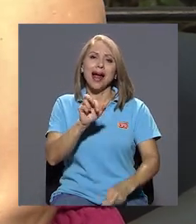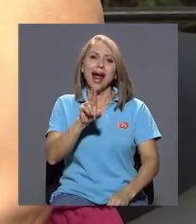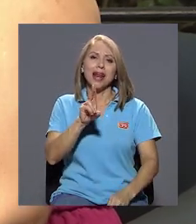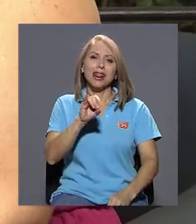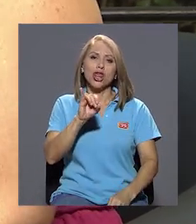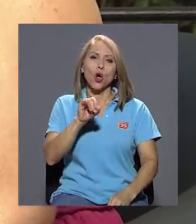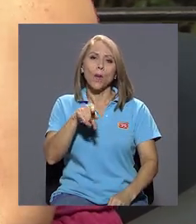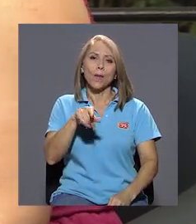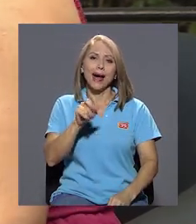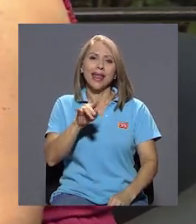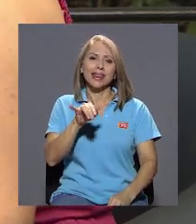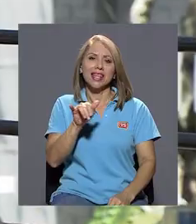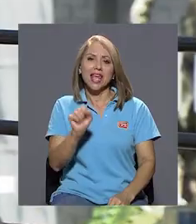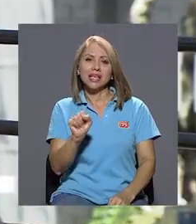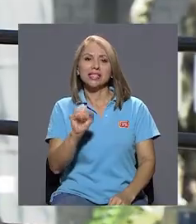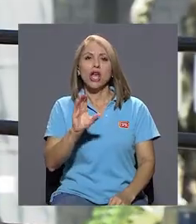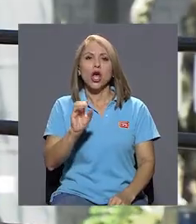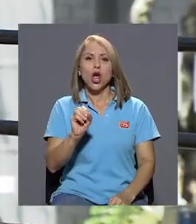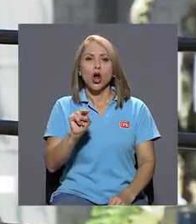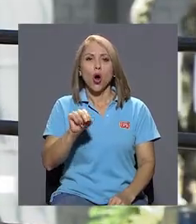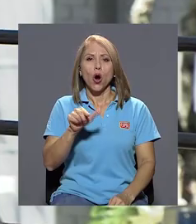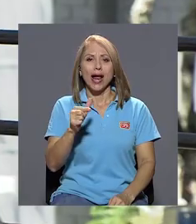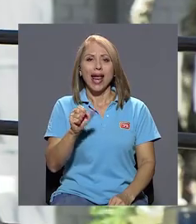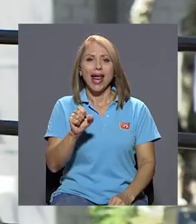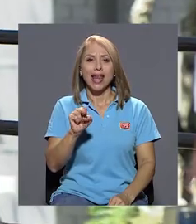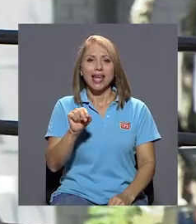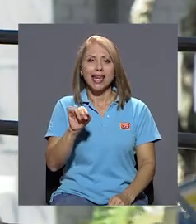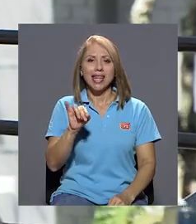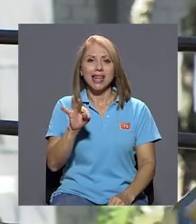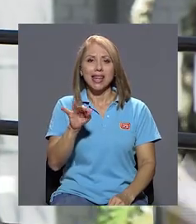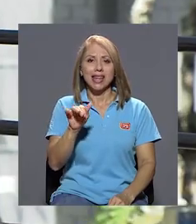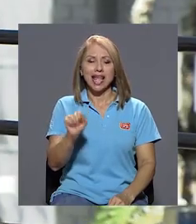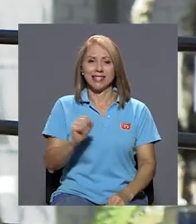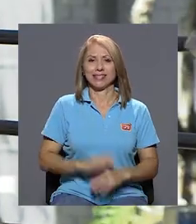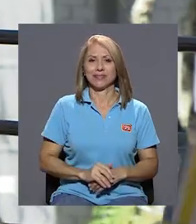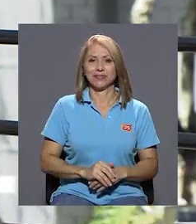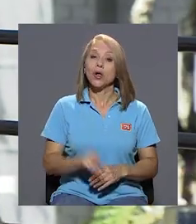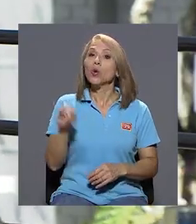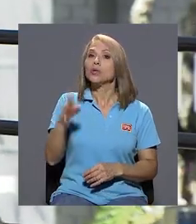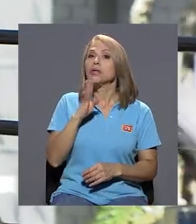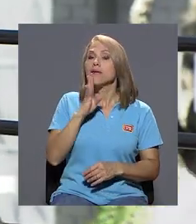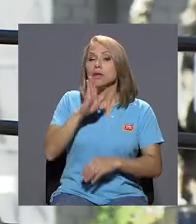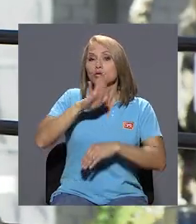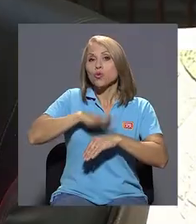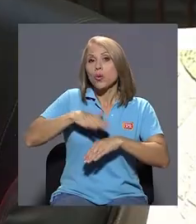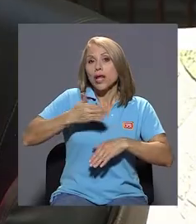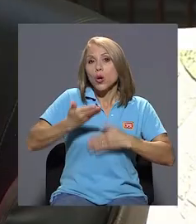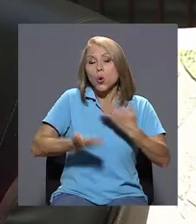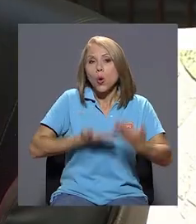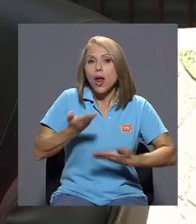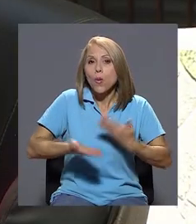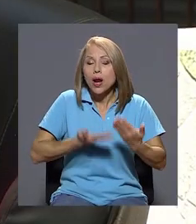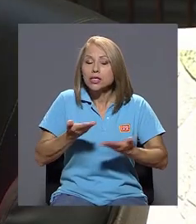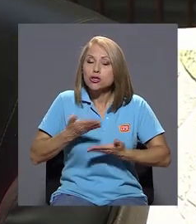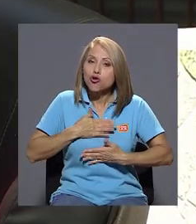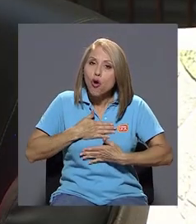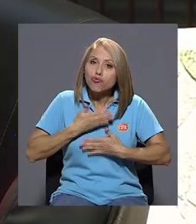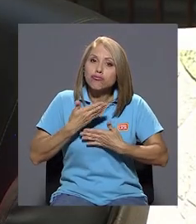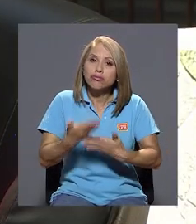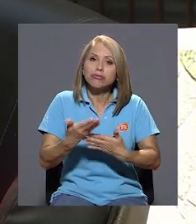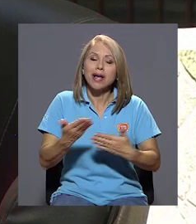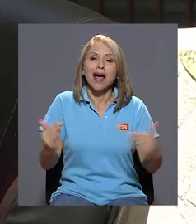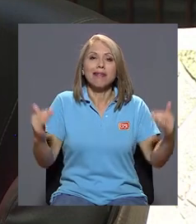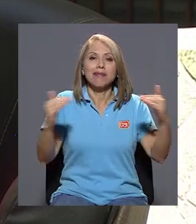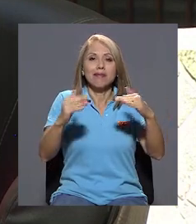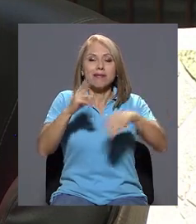llaman las cardiopatías congénitas. A propósito, digamos, bueno, de toda esta colaboración que me decía que están, digamos, o